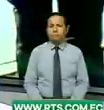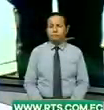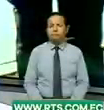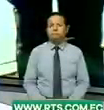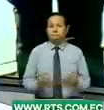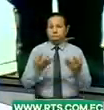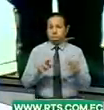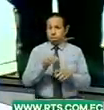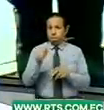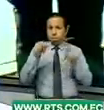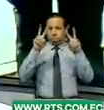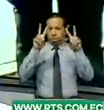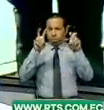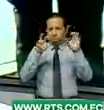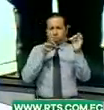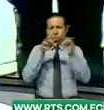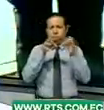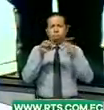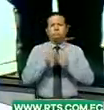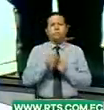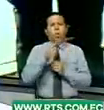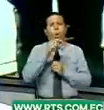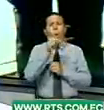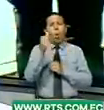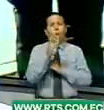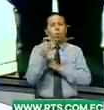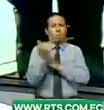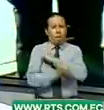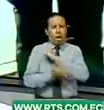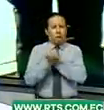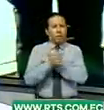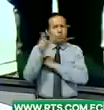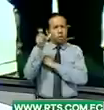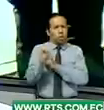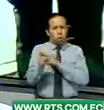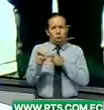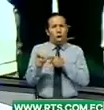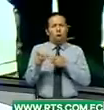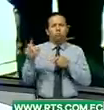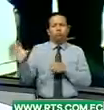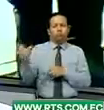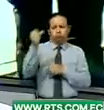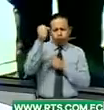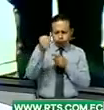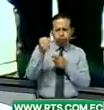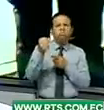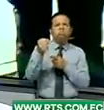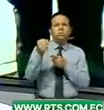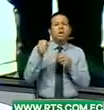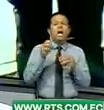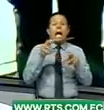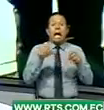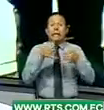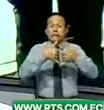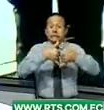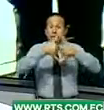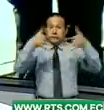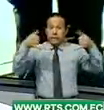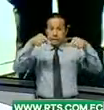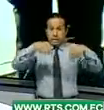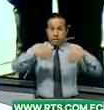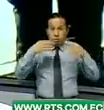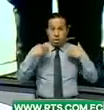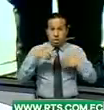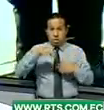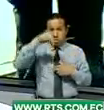Ya en otros temas, se detienen a un extranjero acusado de intentar robar al cliente de una entidad bancaria en un centro comercial al norte de